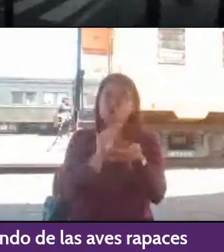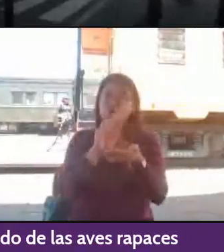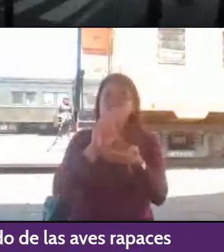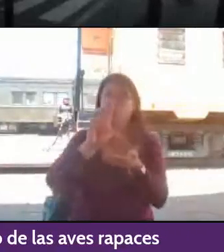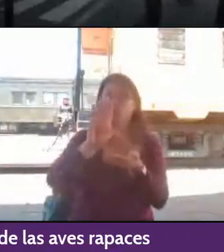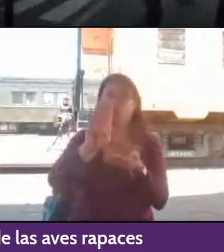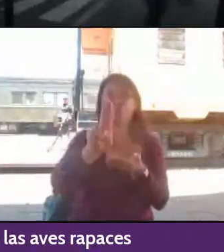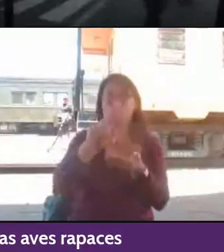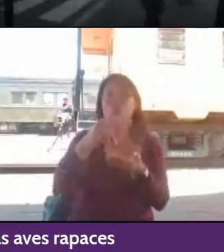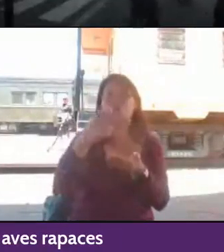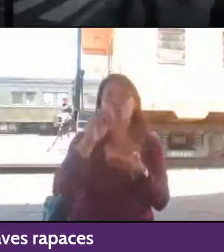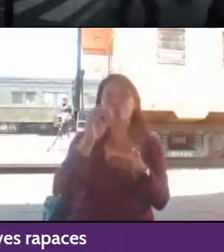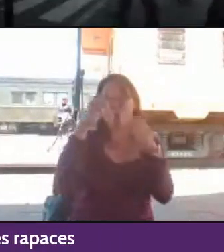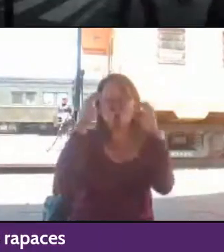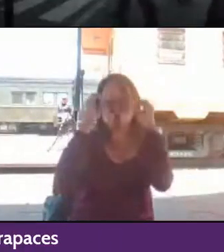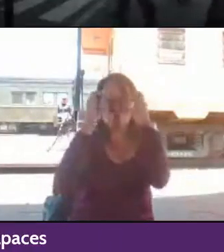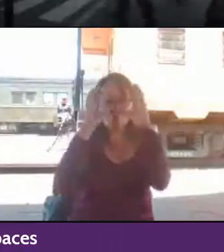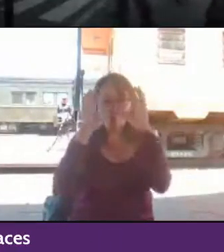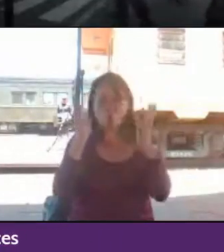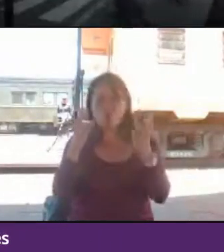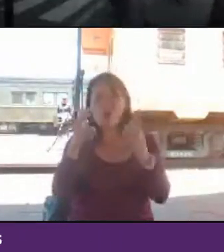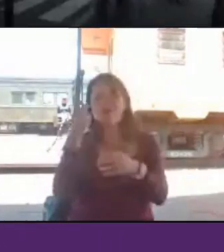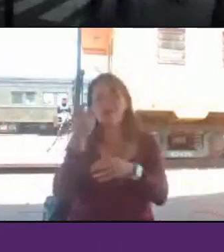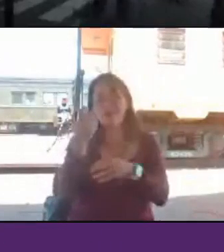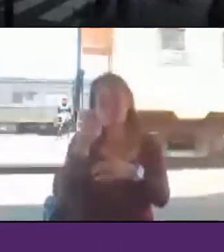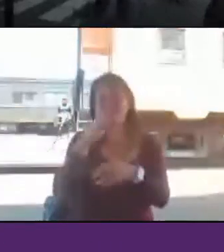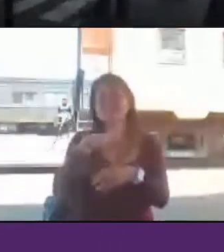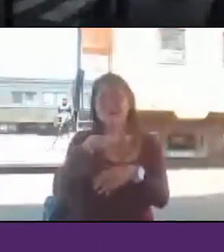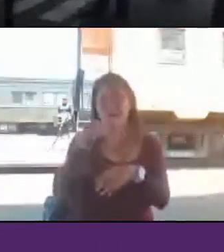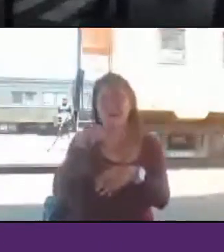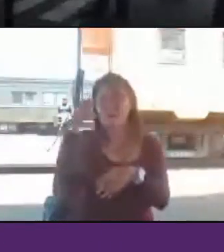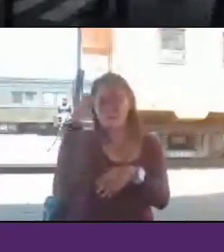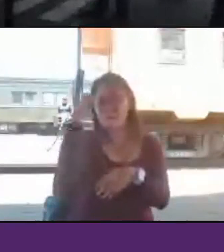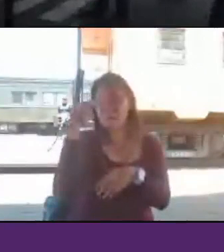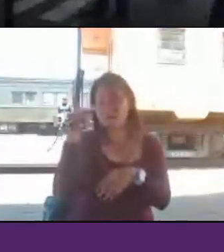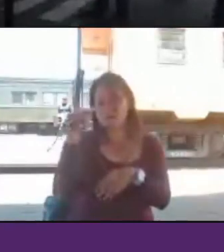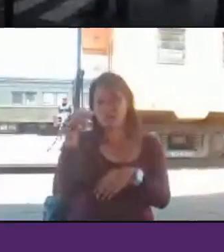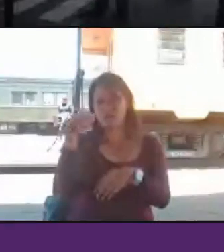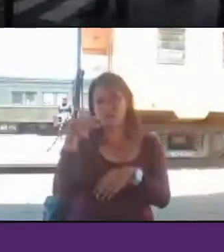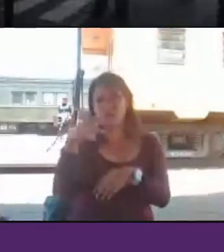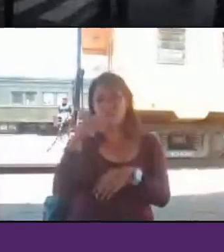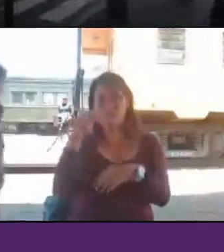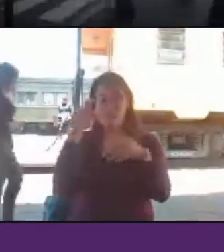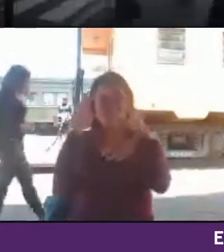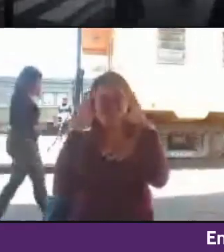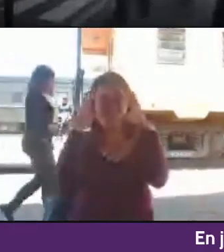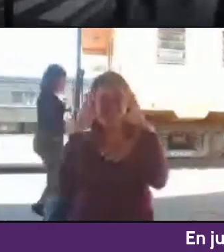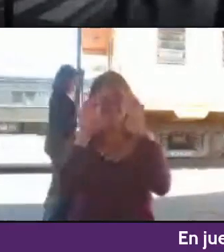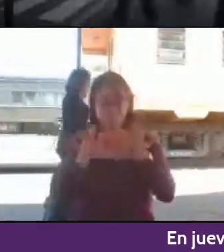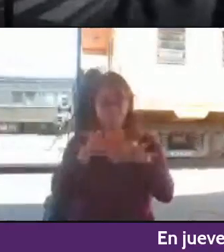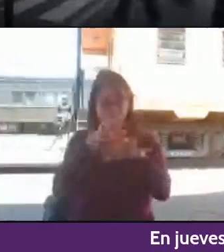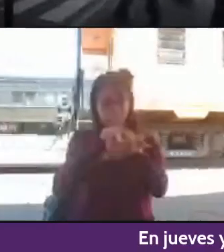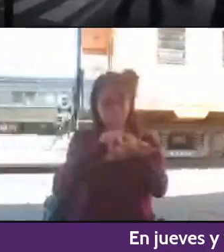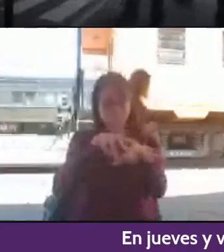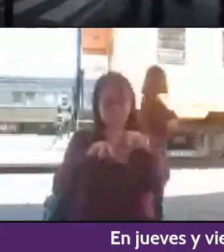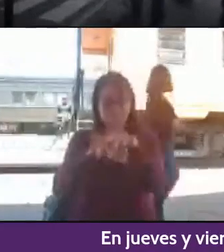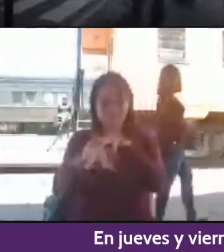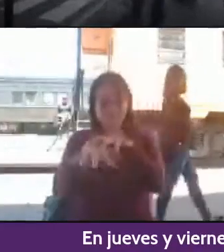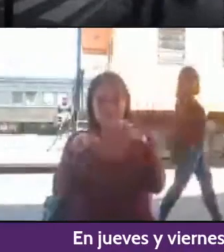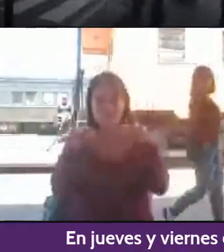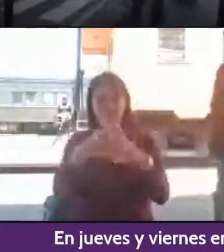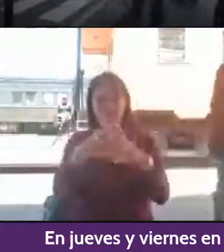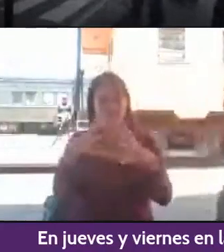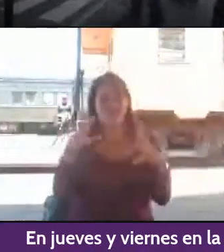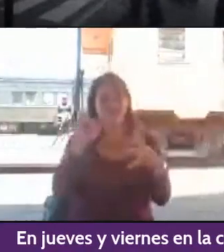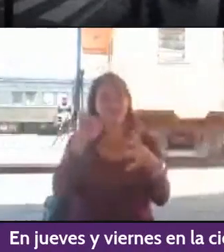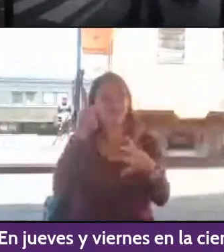de este tamaño y habita en México. Es chiquitito, es el tamaño de un gorrión, pero con ojotes y con patotas, ¿no? Porque es un búho. Entonces también presentan